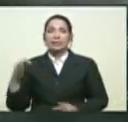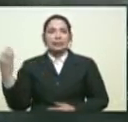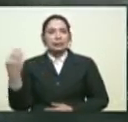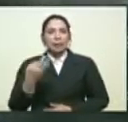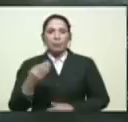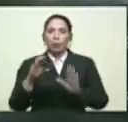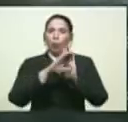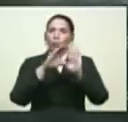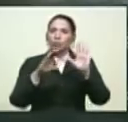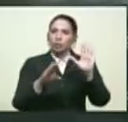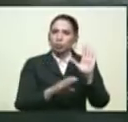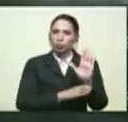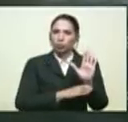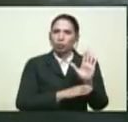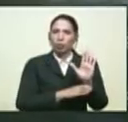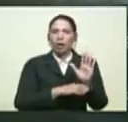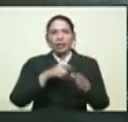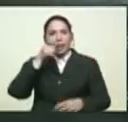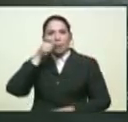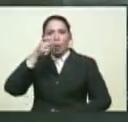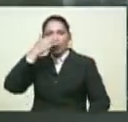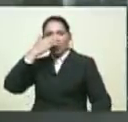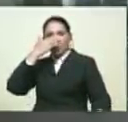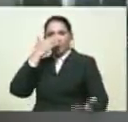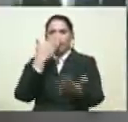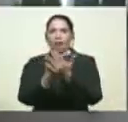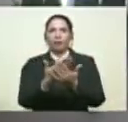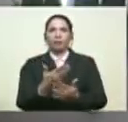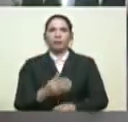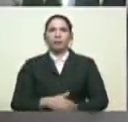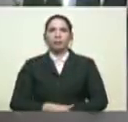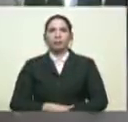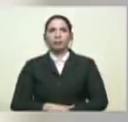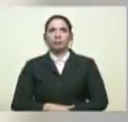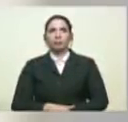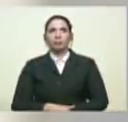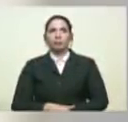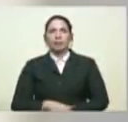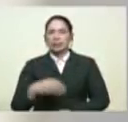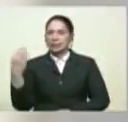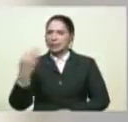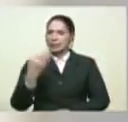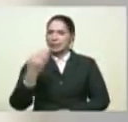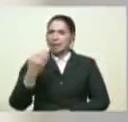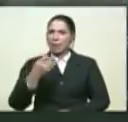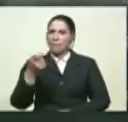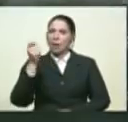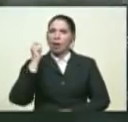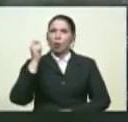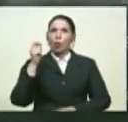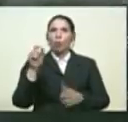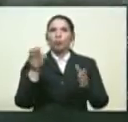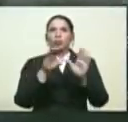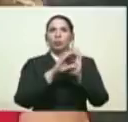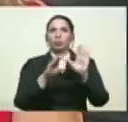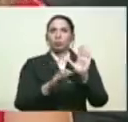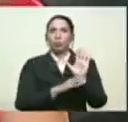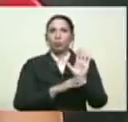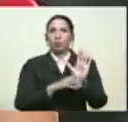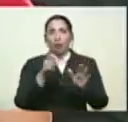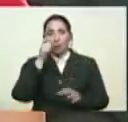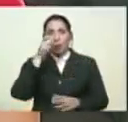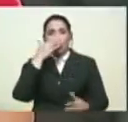Constitución y el pueblo por delante. Siempre con la Constitución y el pueblo por delante.